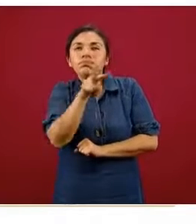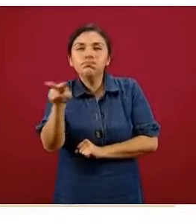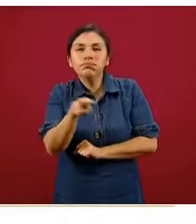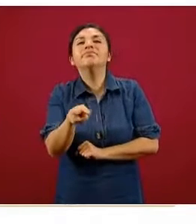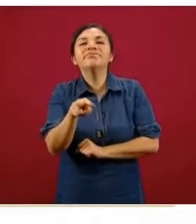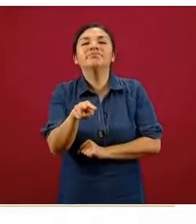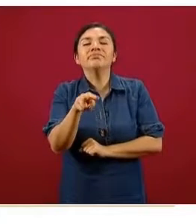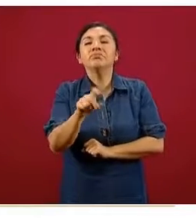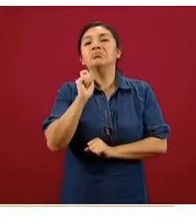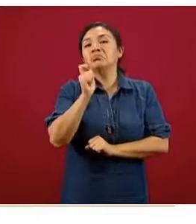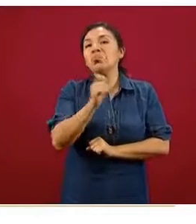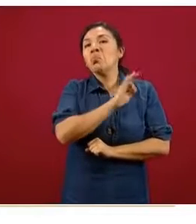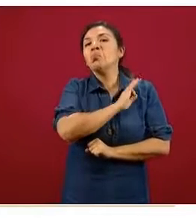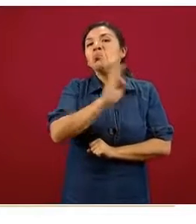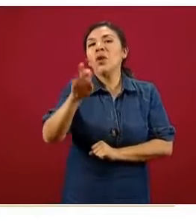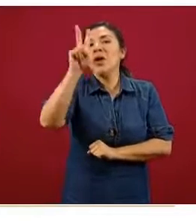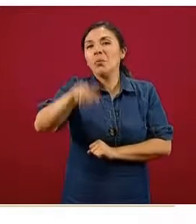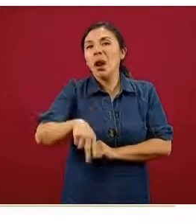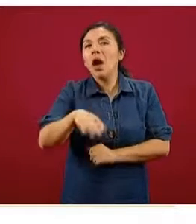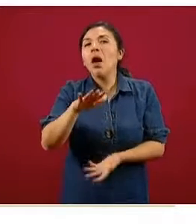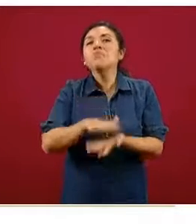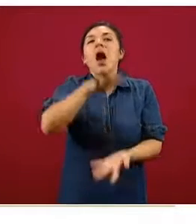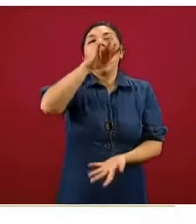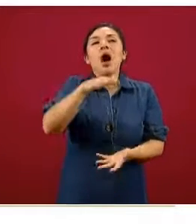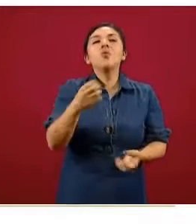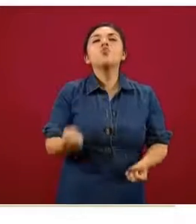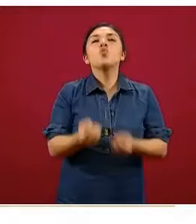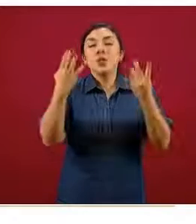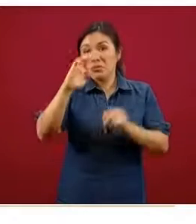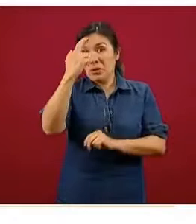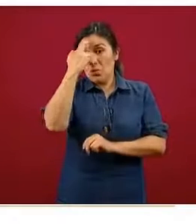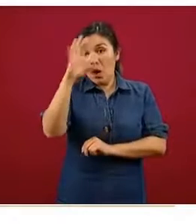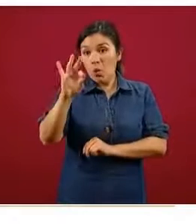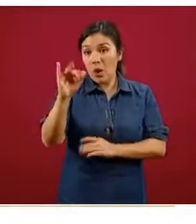es la posible magnitud, recordando que de estos